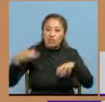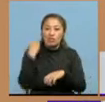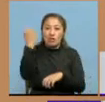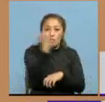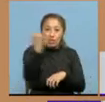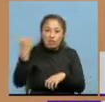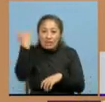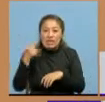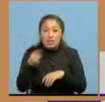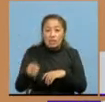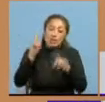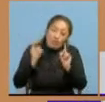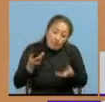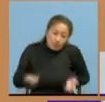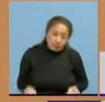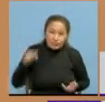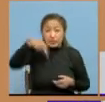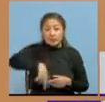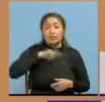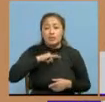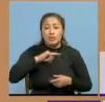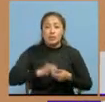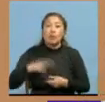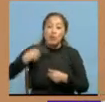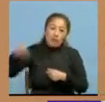tiene que haber, lógicamente, en la provincia de